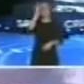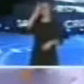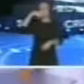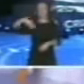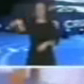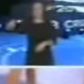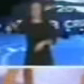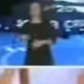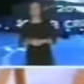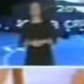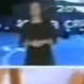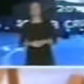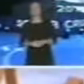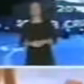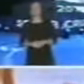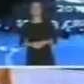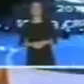Durongo.